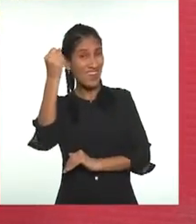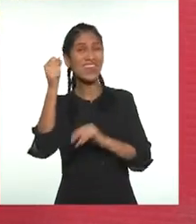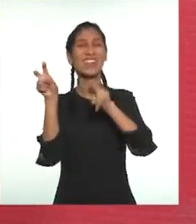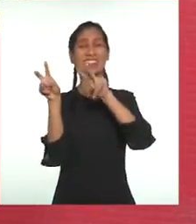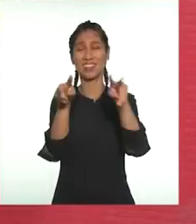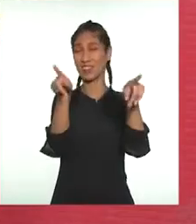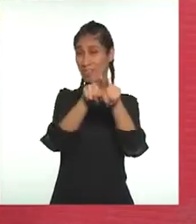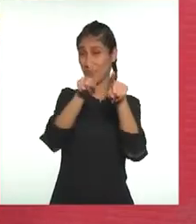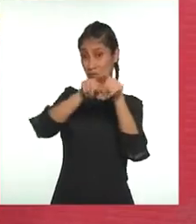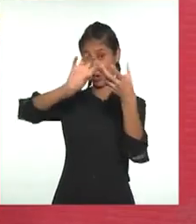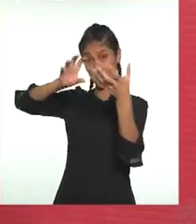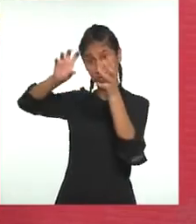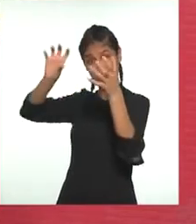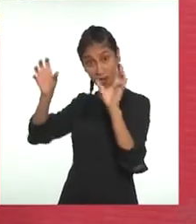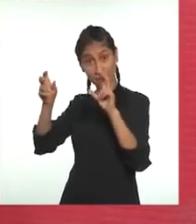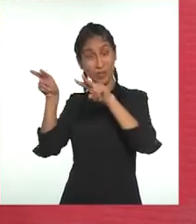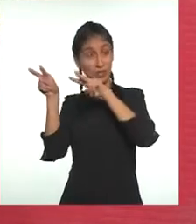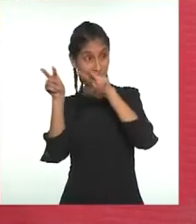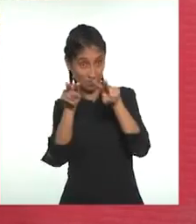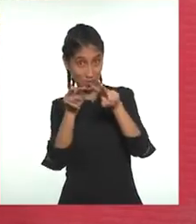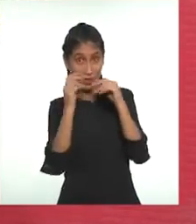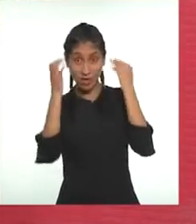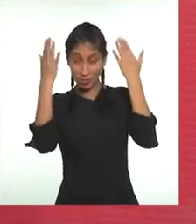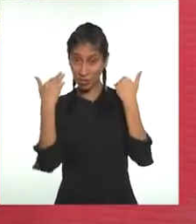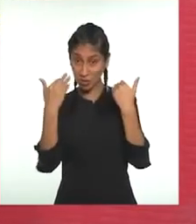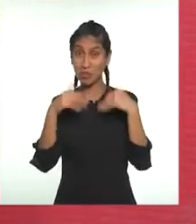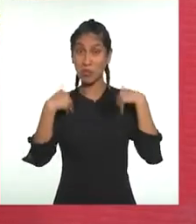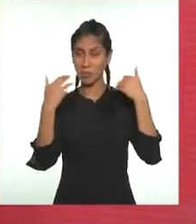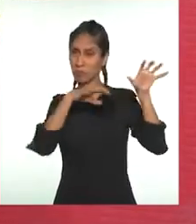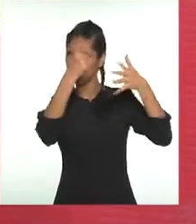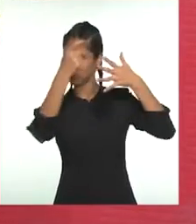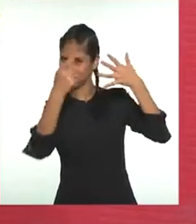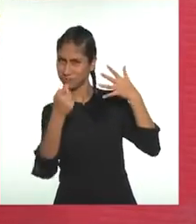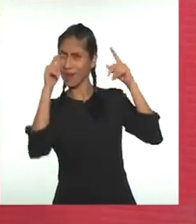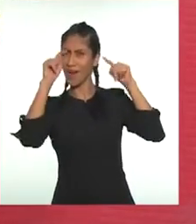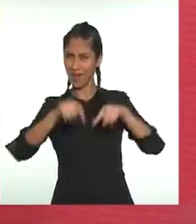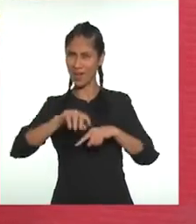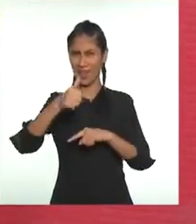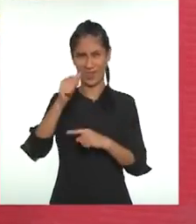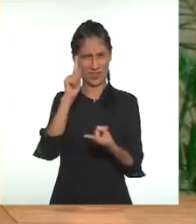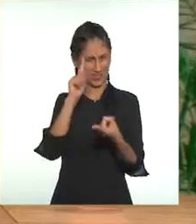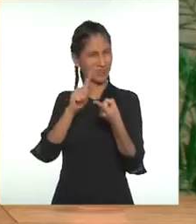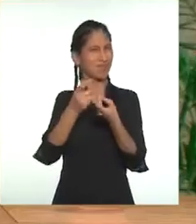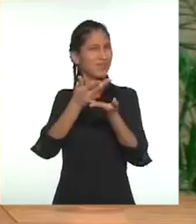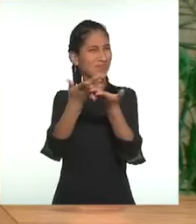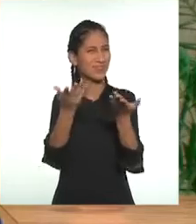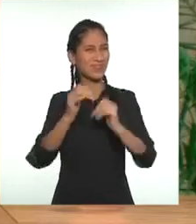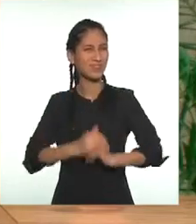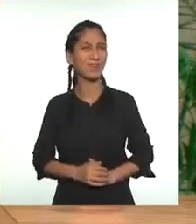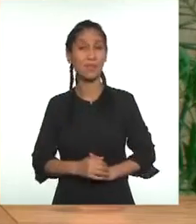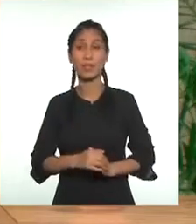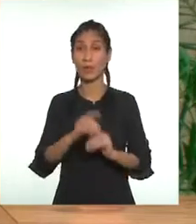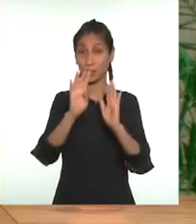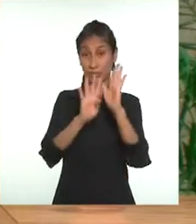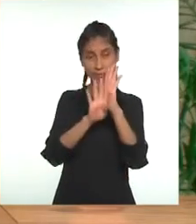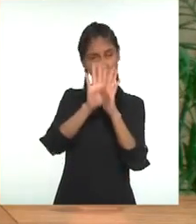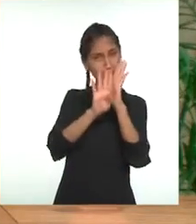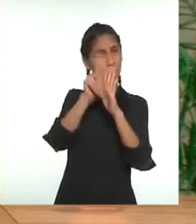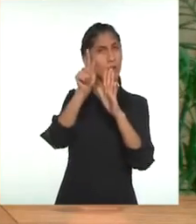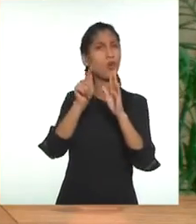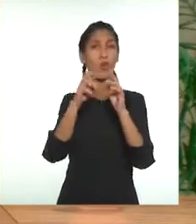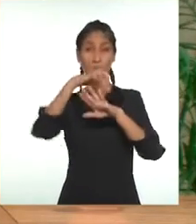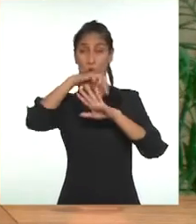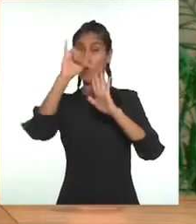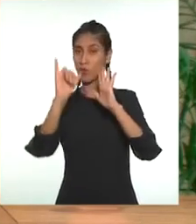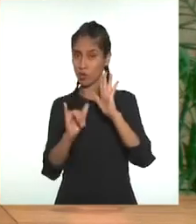los cambios que han surgido en cuanto a la participación de las mujeres, ahora tenemos una propuesta para ustedes. Vamos a desarrollar un proyecto